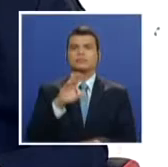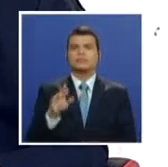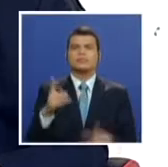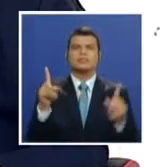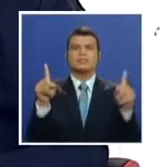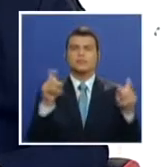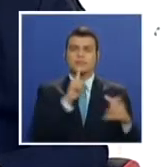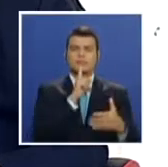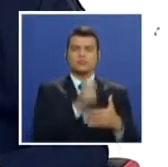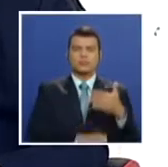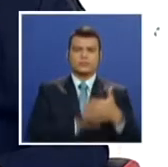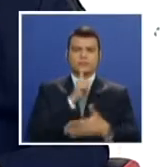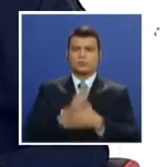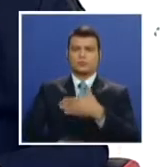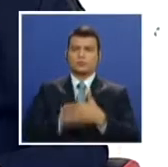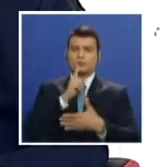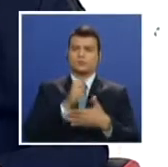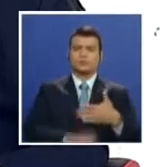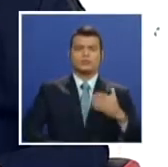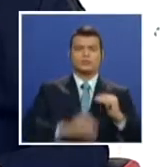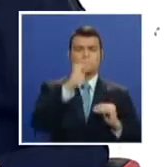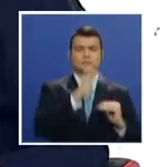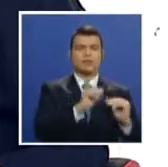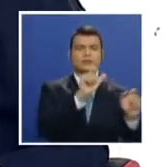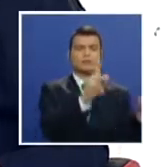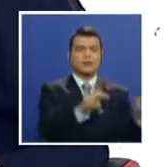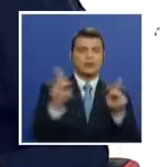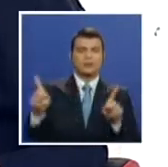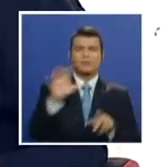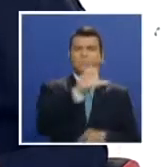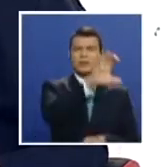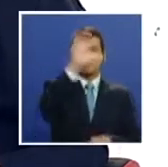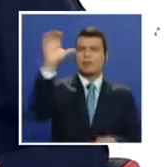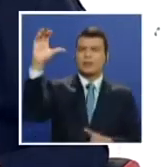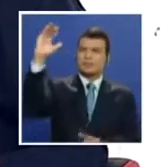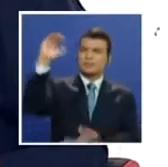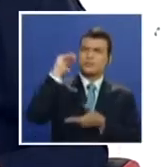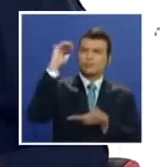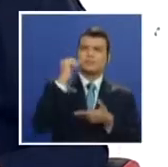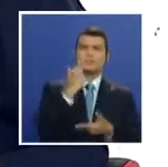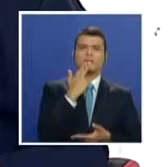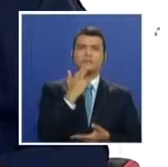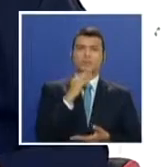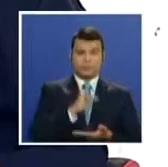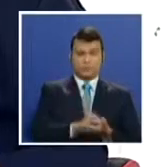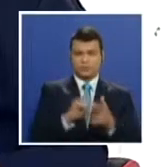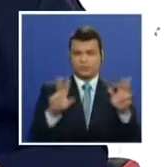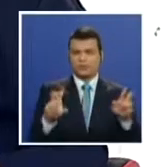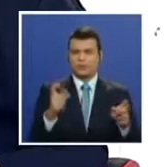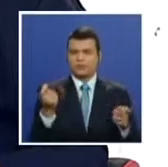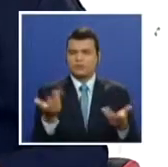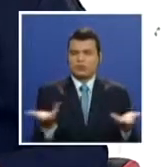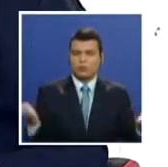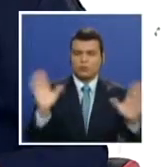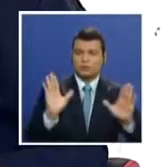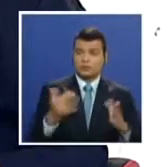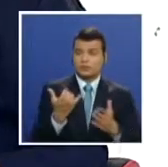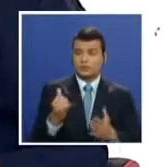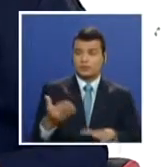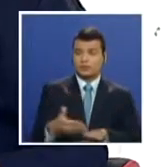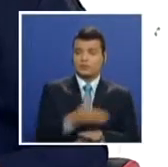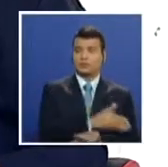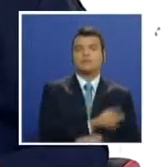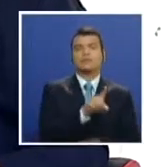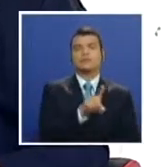aranceles que se le mermarán a todos los importadores de azúcar y los insumos que tienen que ver con este tema inicialmente 117